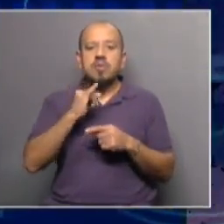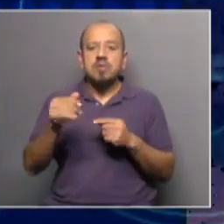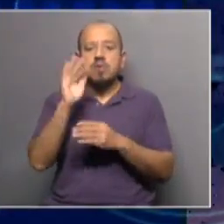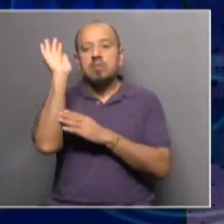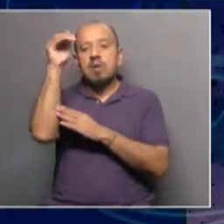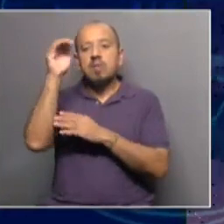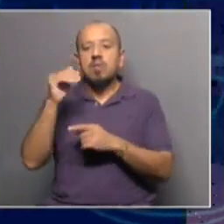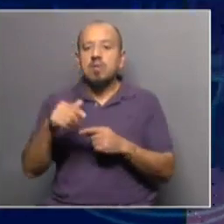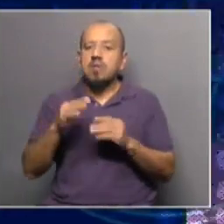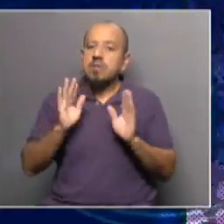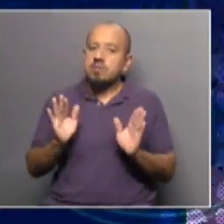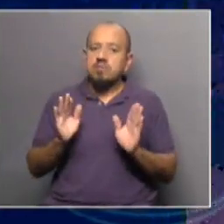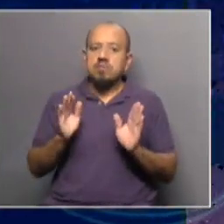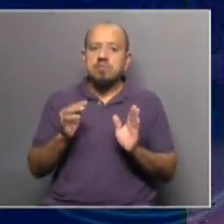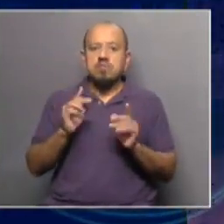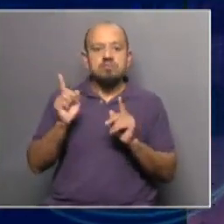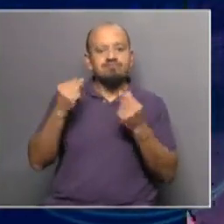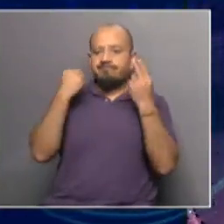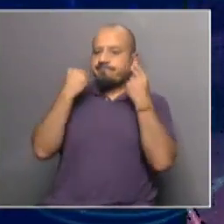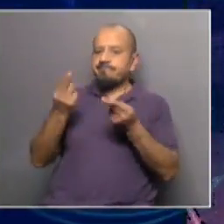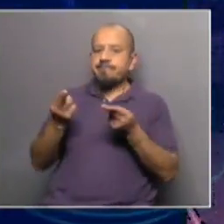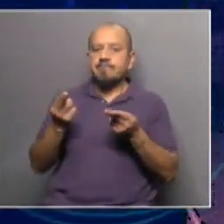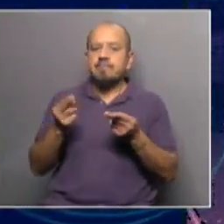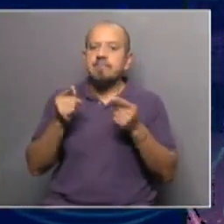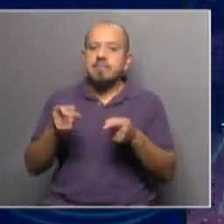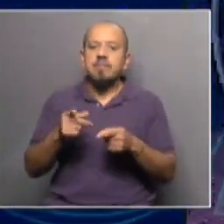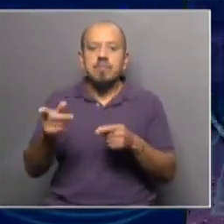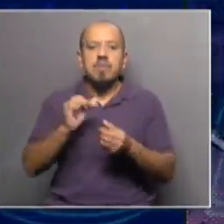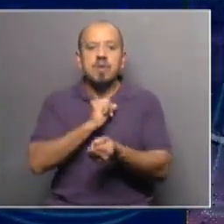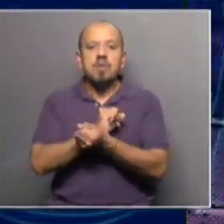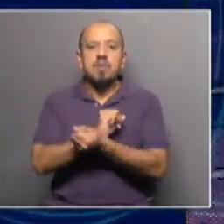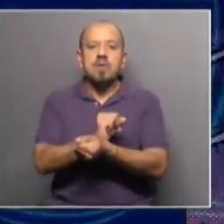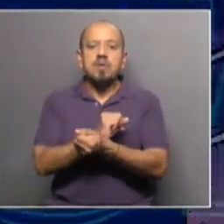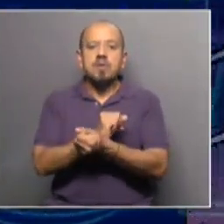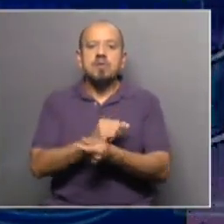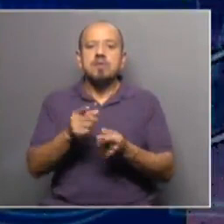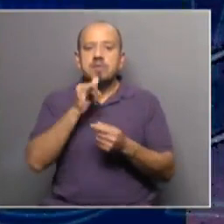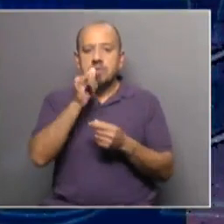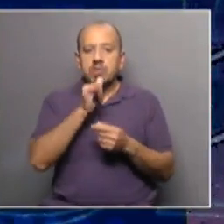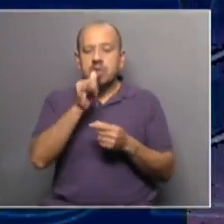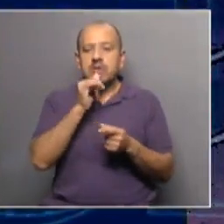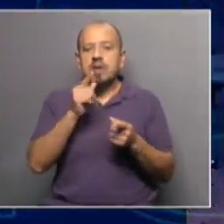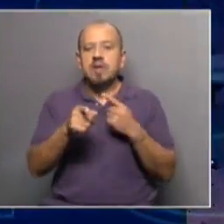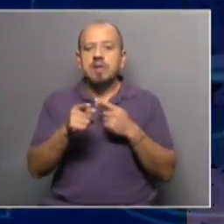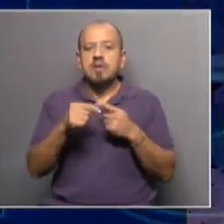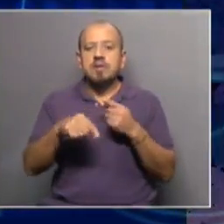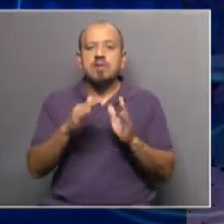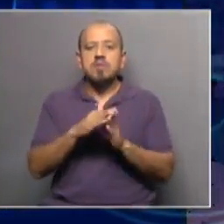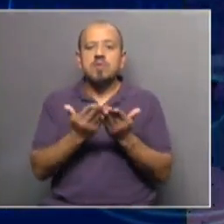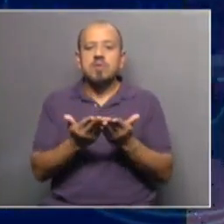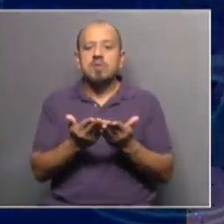básquetbol tuvo una conducta de rebelarse que terminó, bueno, con él preso y que él lo cuenta mucho después en su libro,